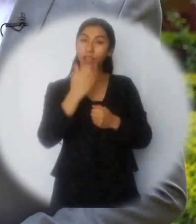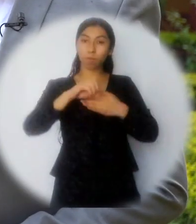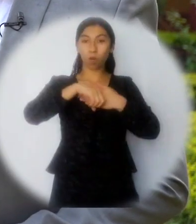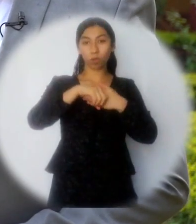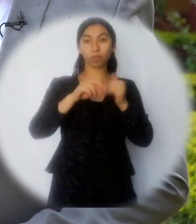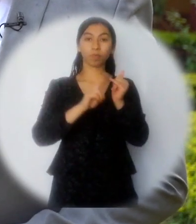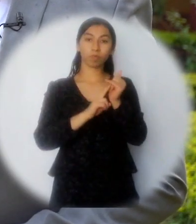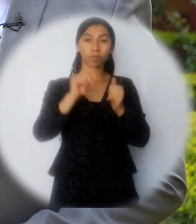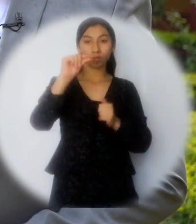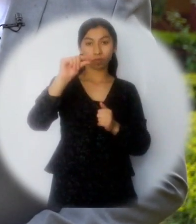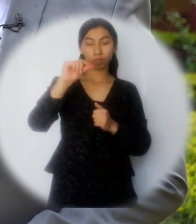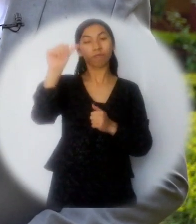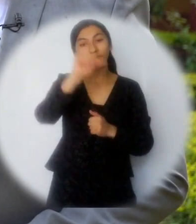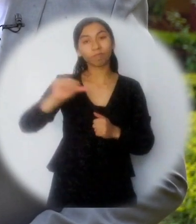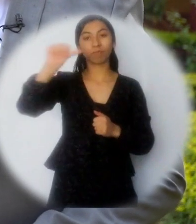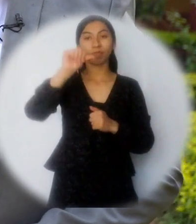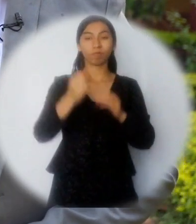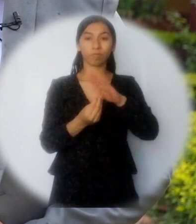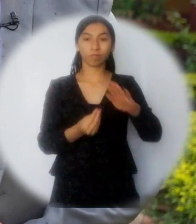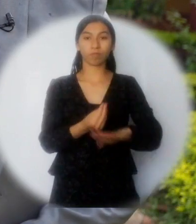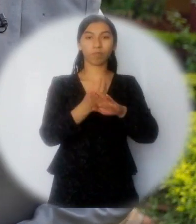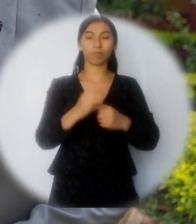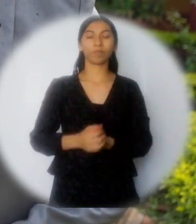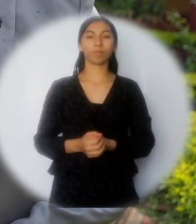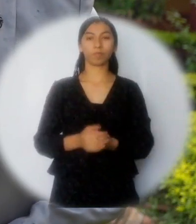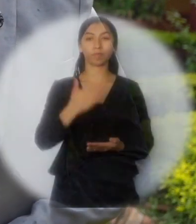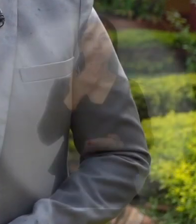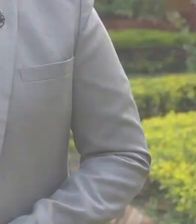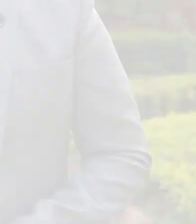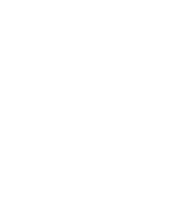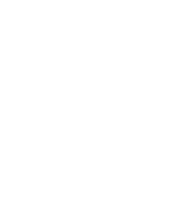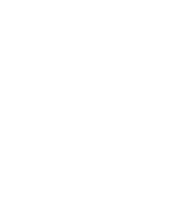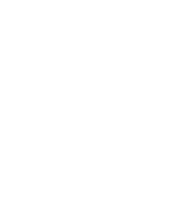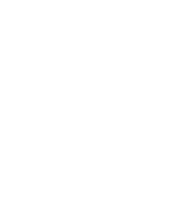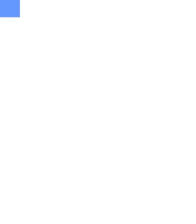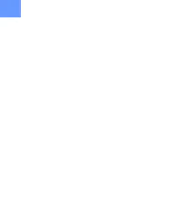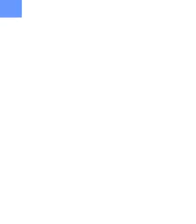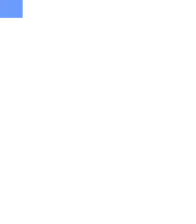de Facebook, Instagram, YouTube y Twitter con @UnidadVíctimas. Hasta pronto.